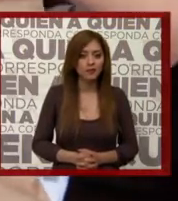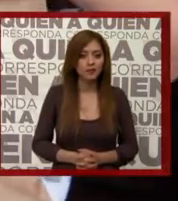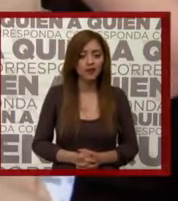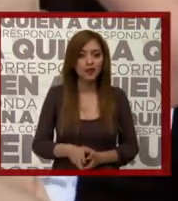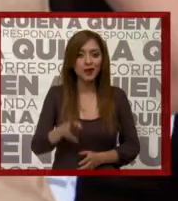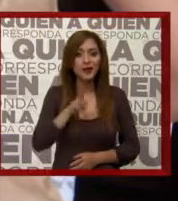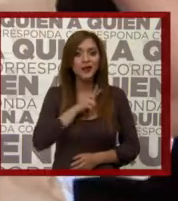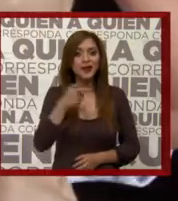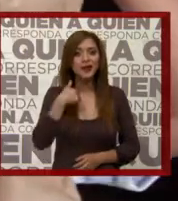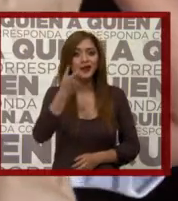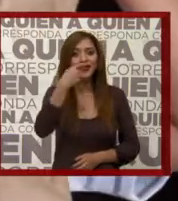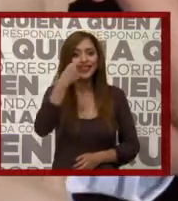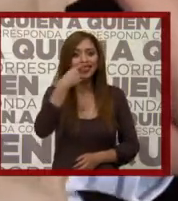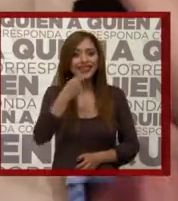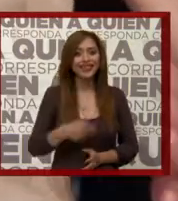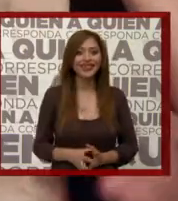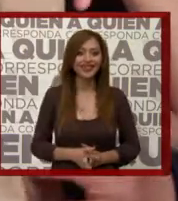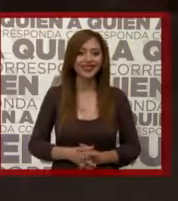Medicina.